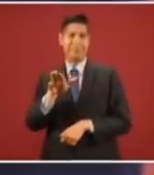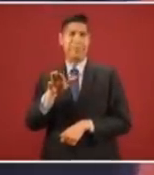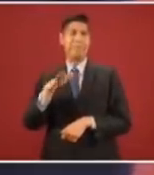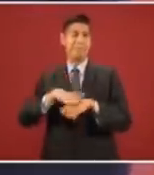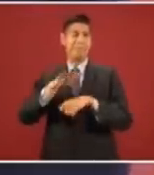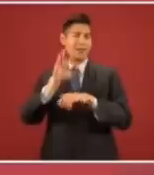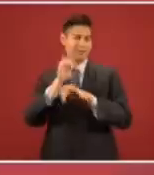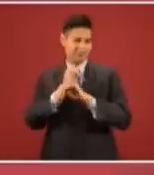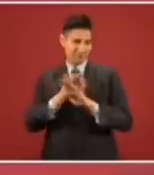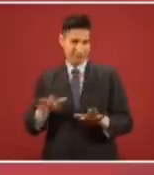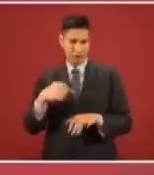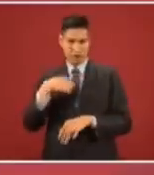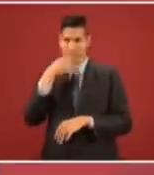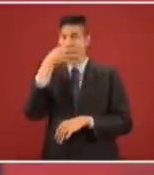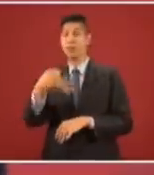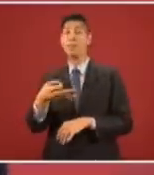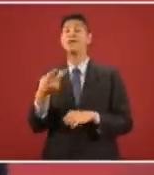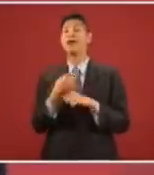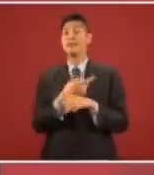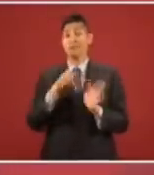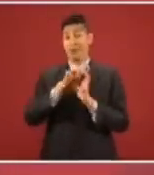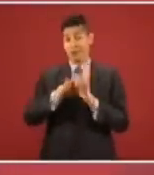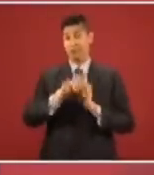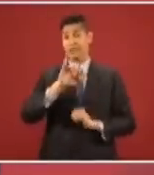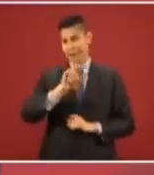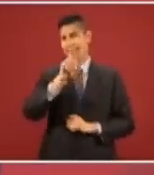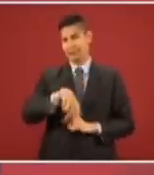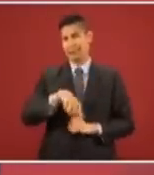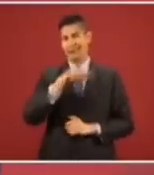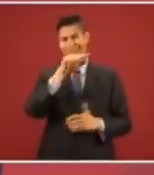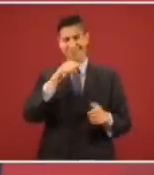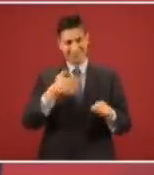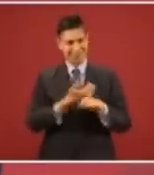tenemos deportaciones de Chiapas,